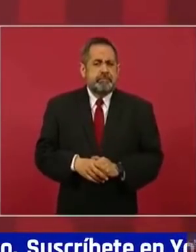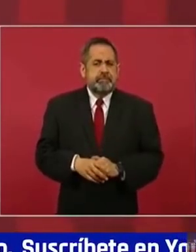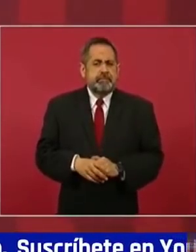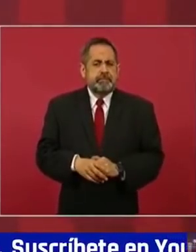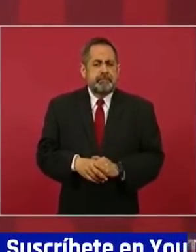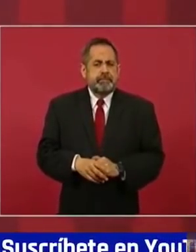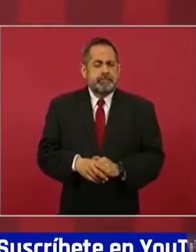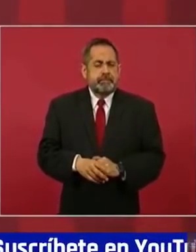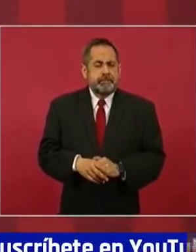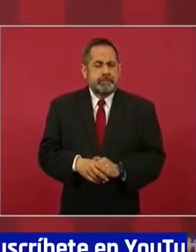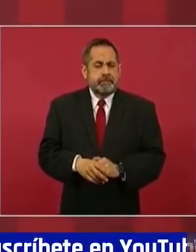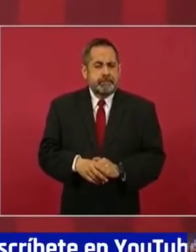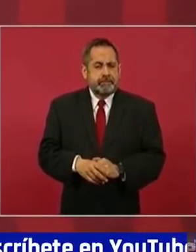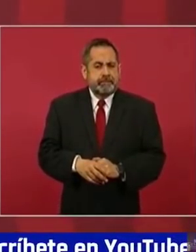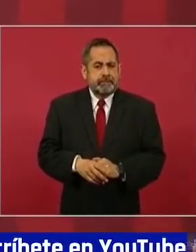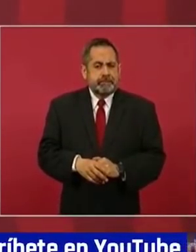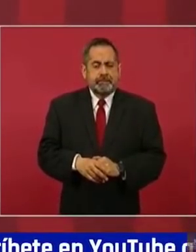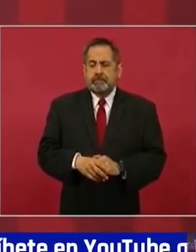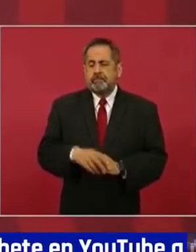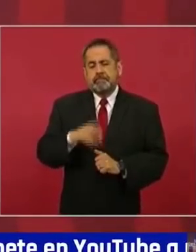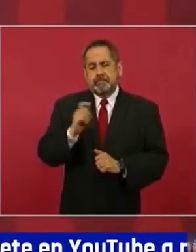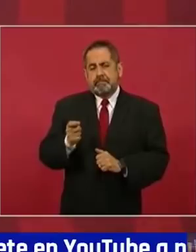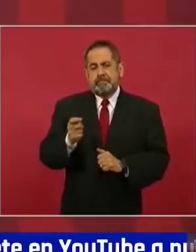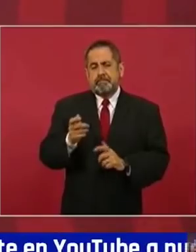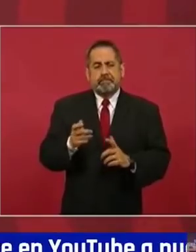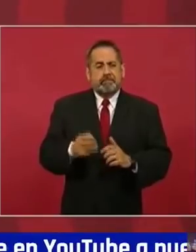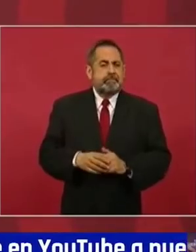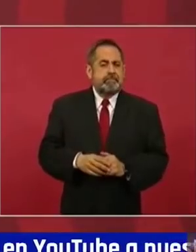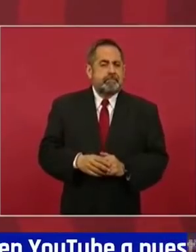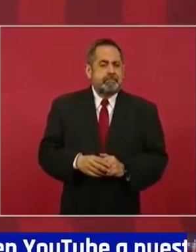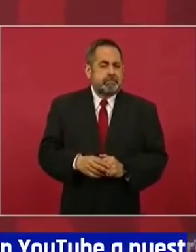y son seguramente